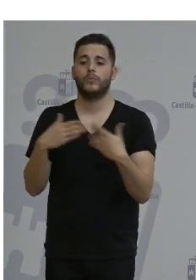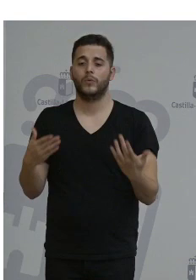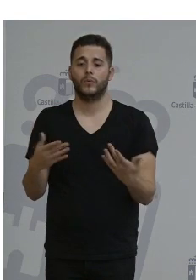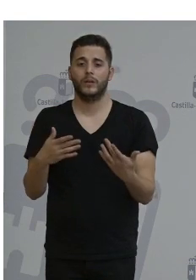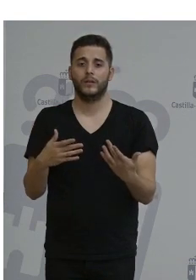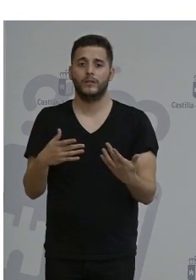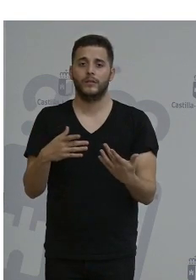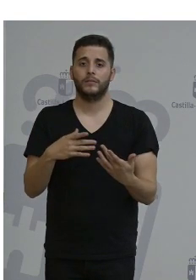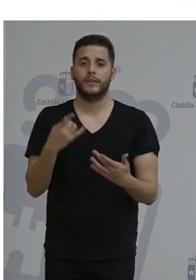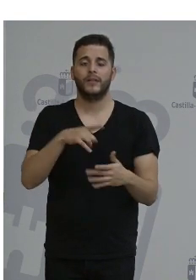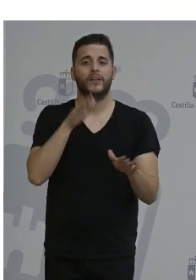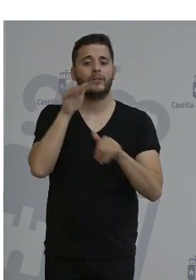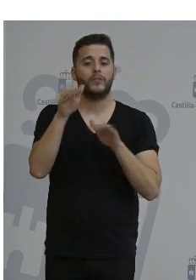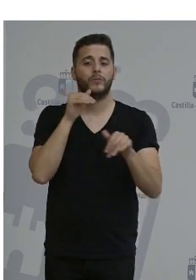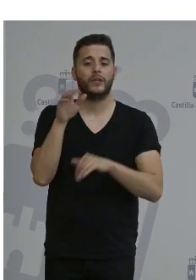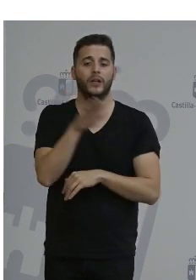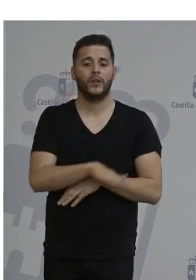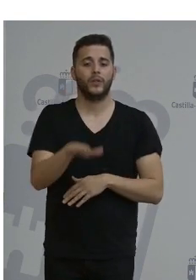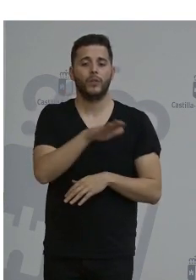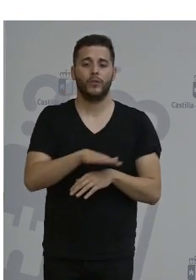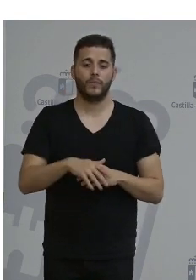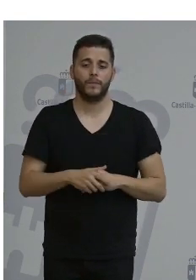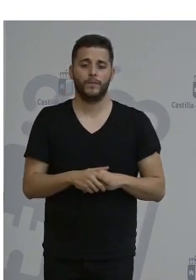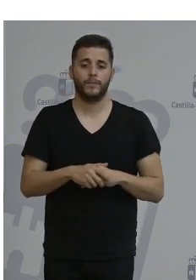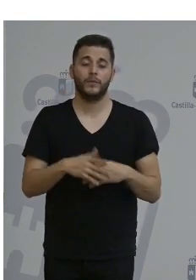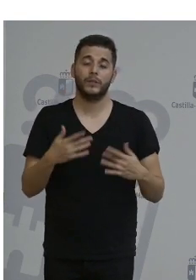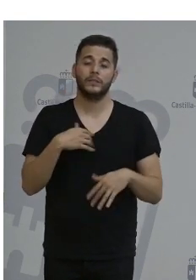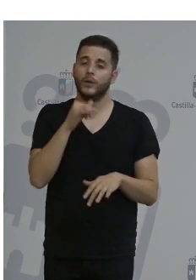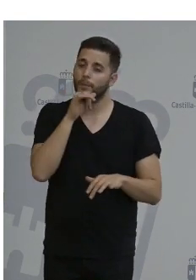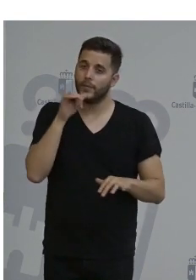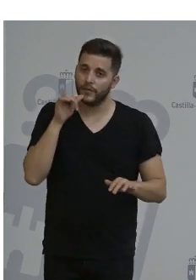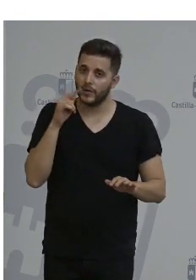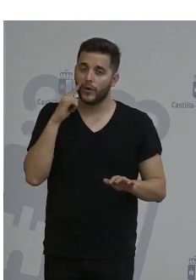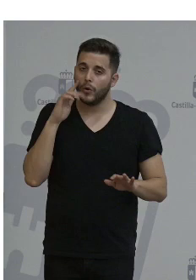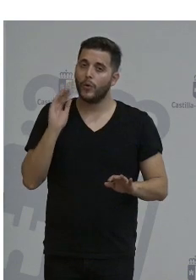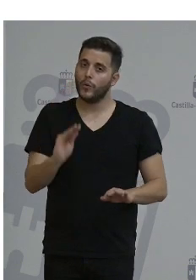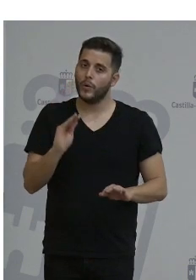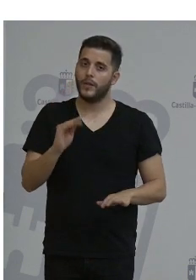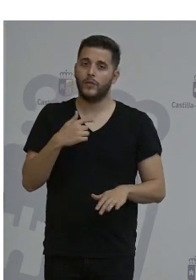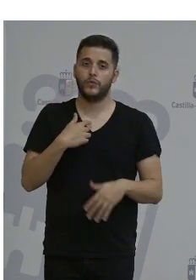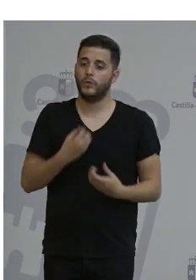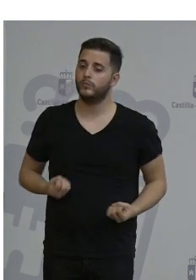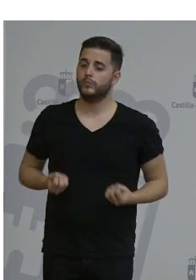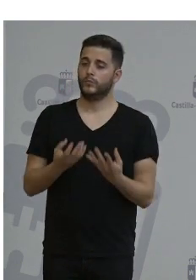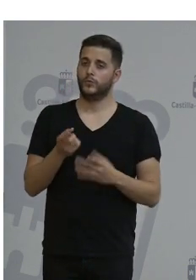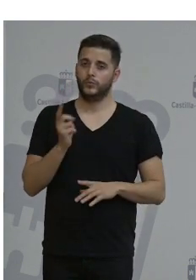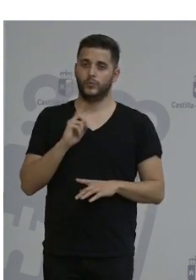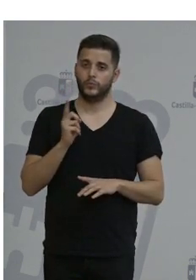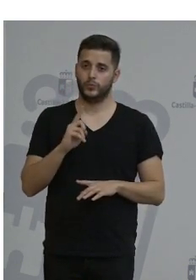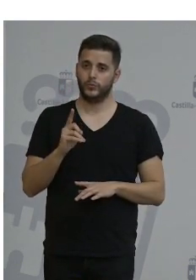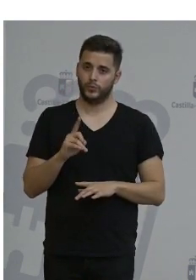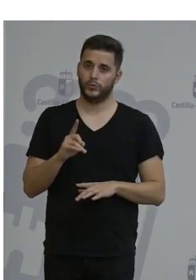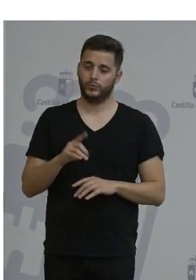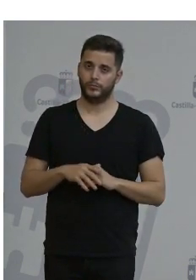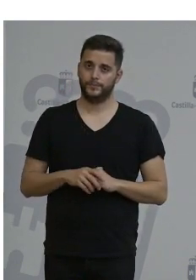dónde hay que convocarlas. Entonces, prefiero ser prudente y no aventurarme en cuando hay una previsión de